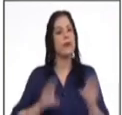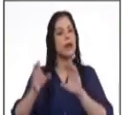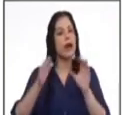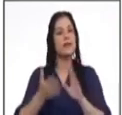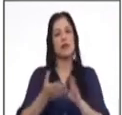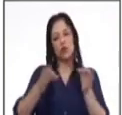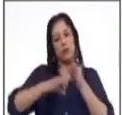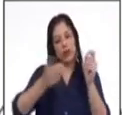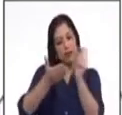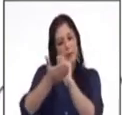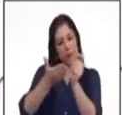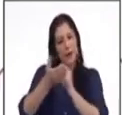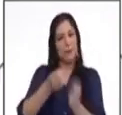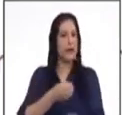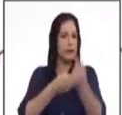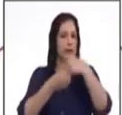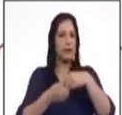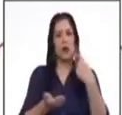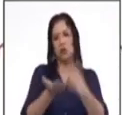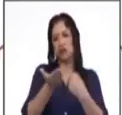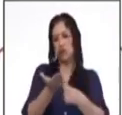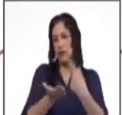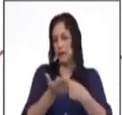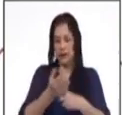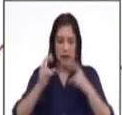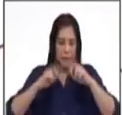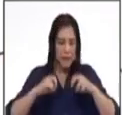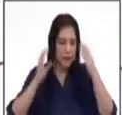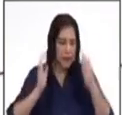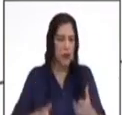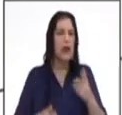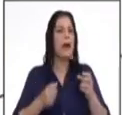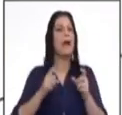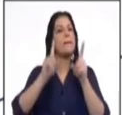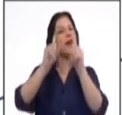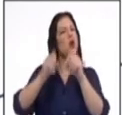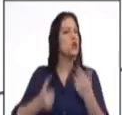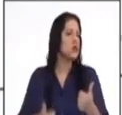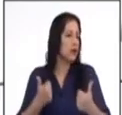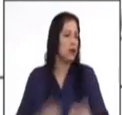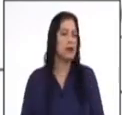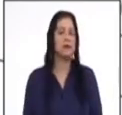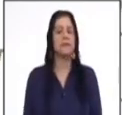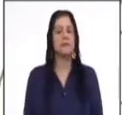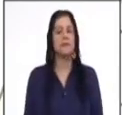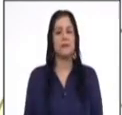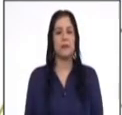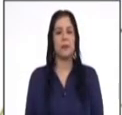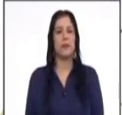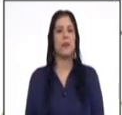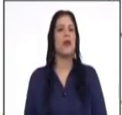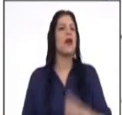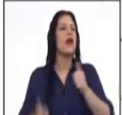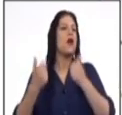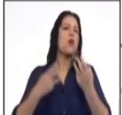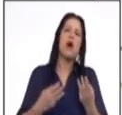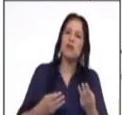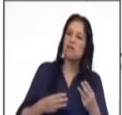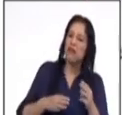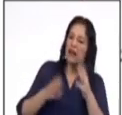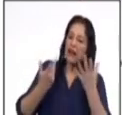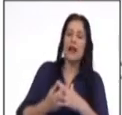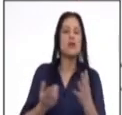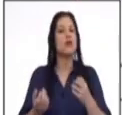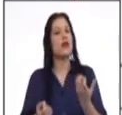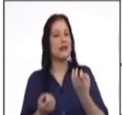elaborar tus argumentos para participar en un debate entre investigadores en base a la pregunta: ¿en qué medidas las